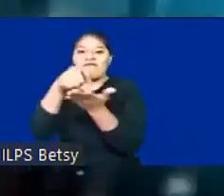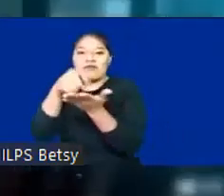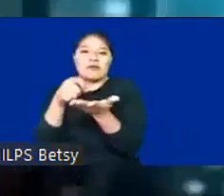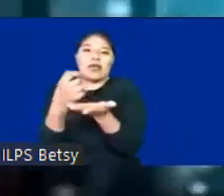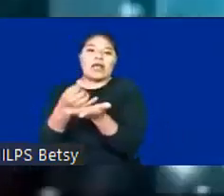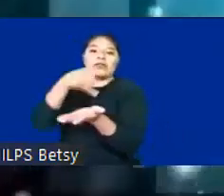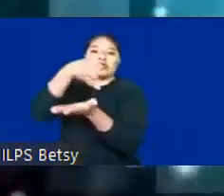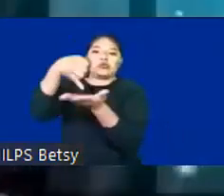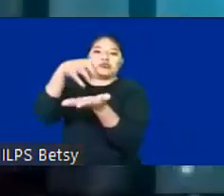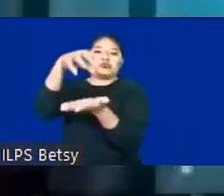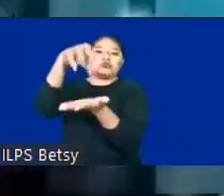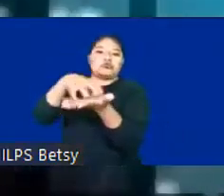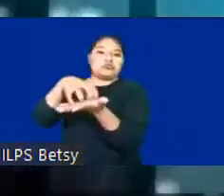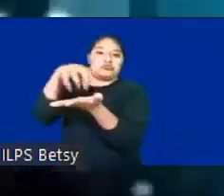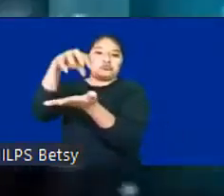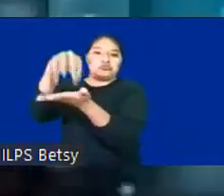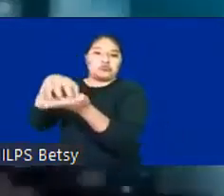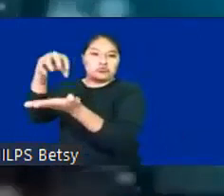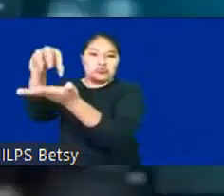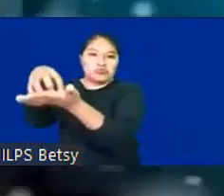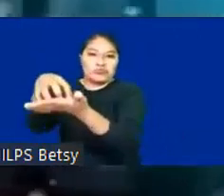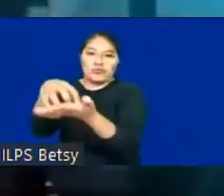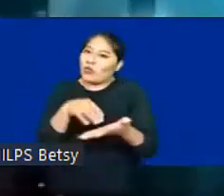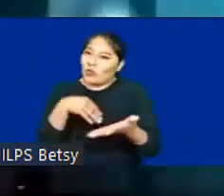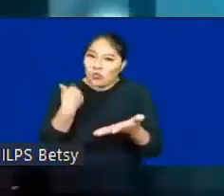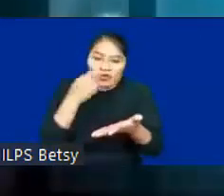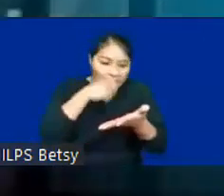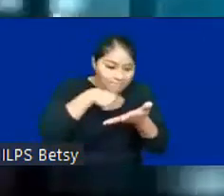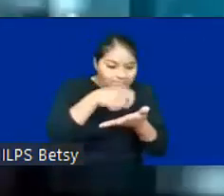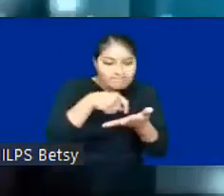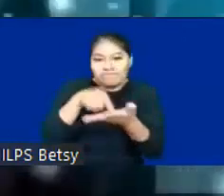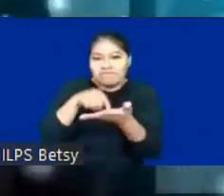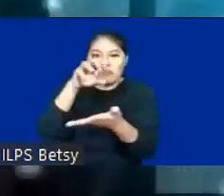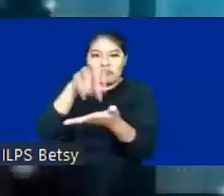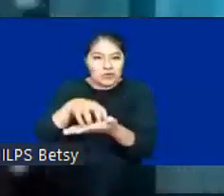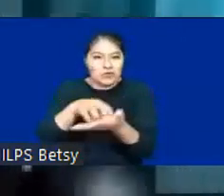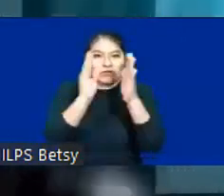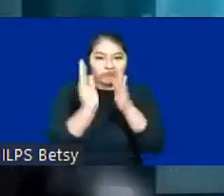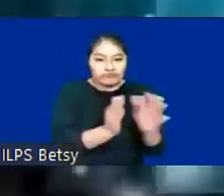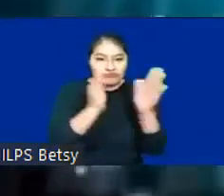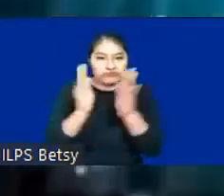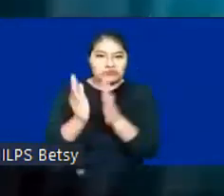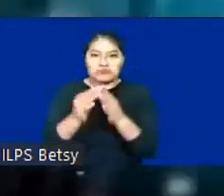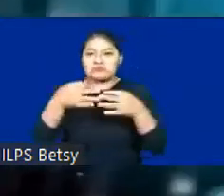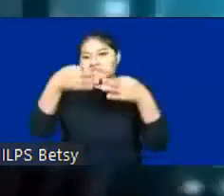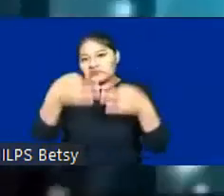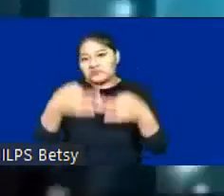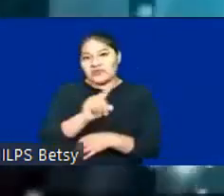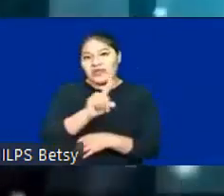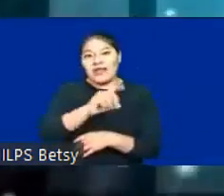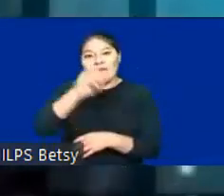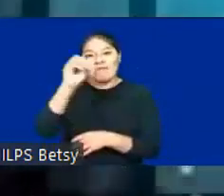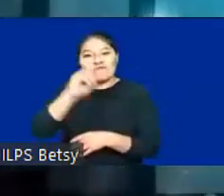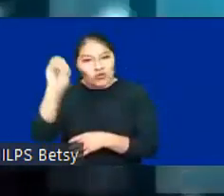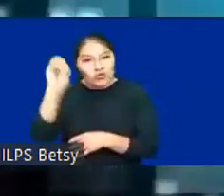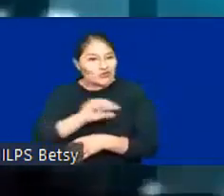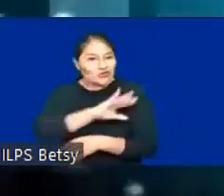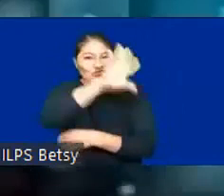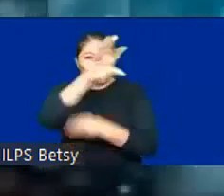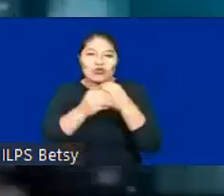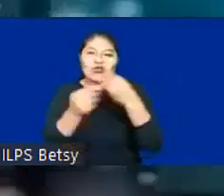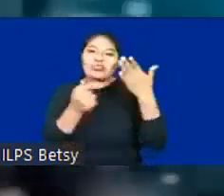el asiento totalmente digital. Entonces es un ciclo 100% digital. ¿Qué componentes tiene el